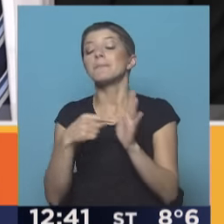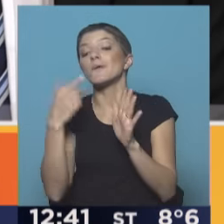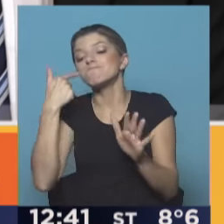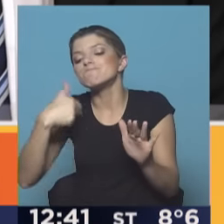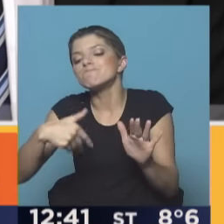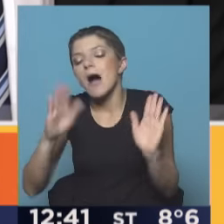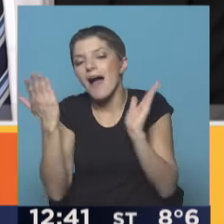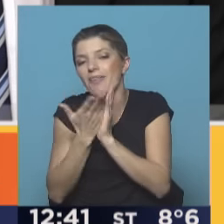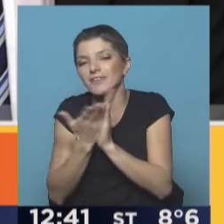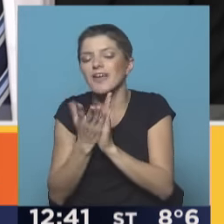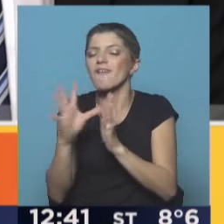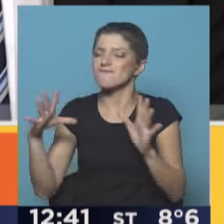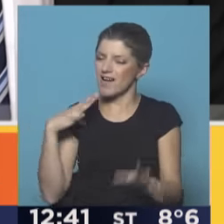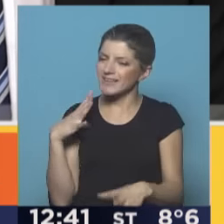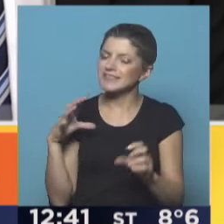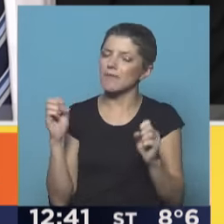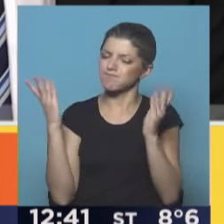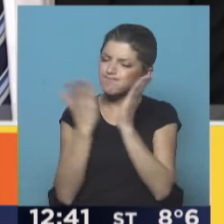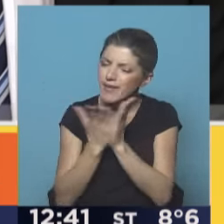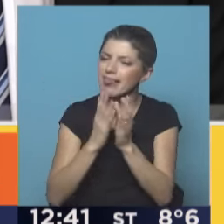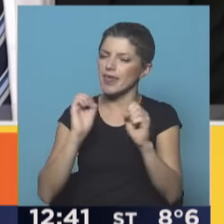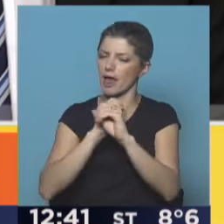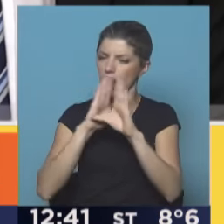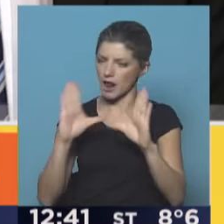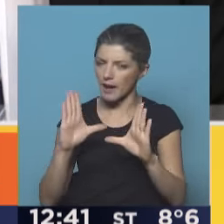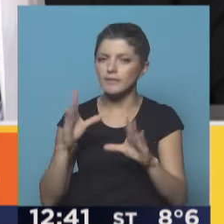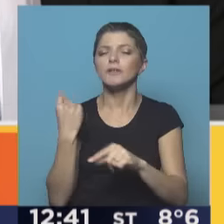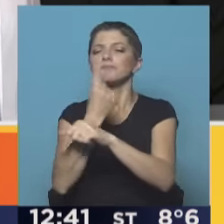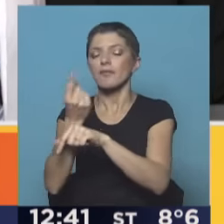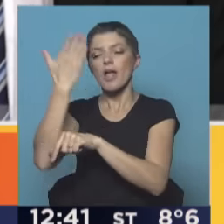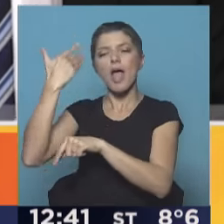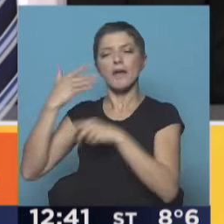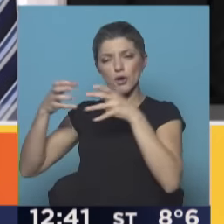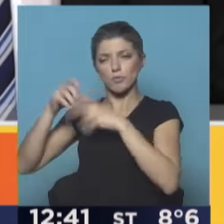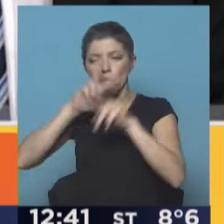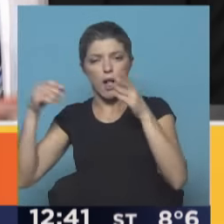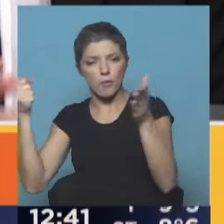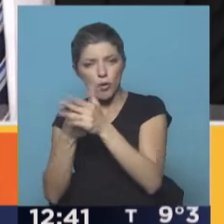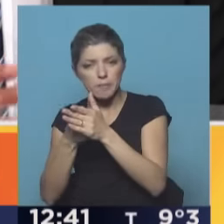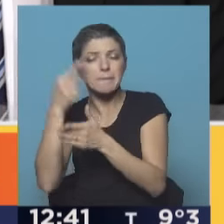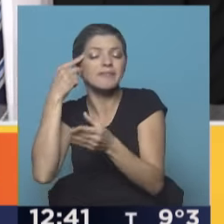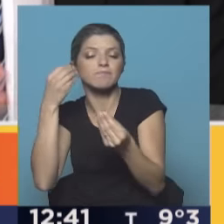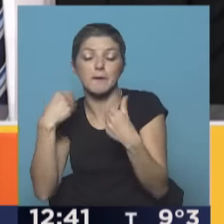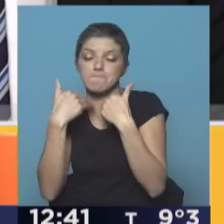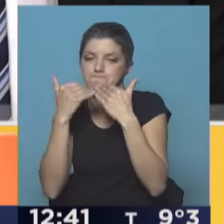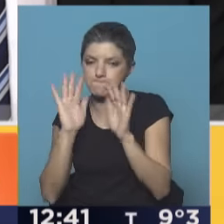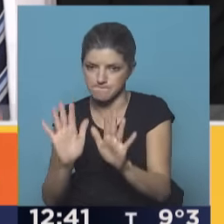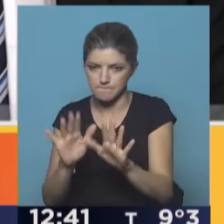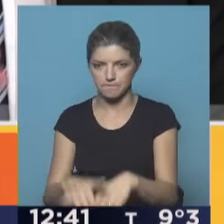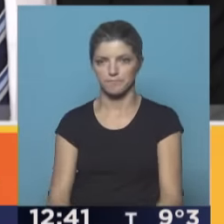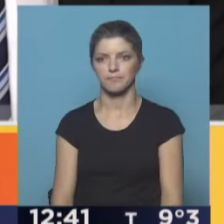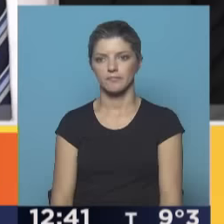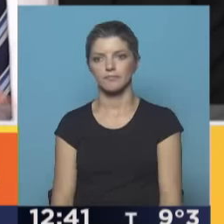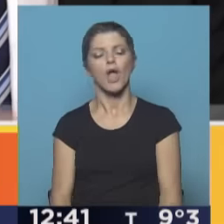sea no no estaba Claro todavía que qué es lo que pensaban los golpistas en la política exterior descartas de plano que el régimen